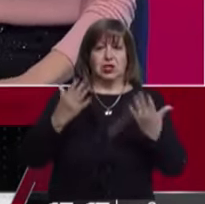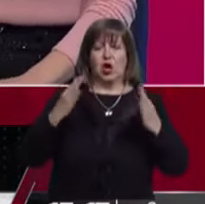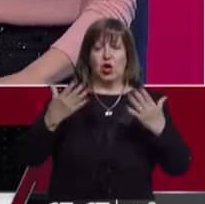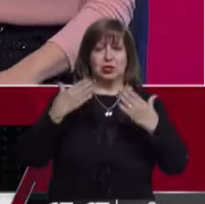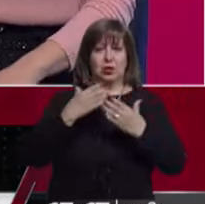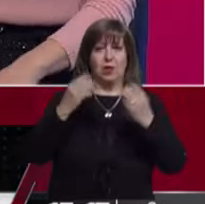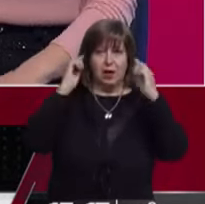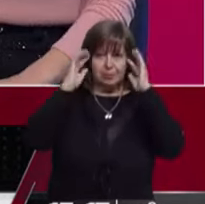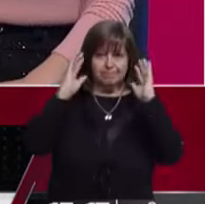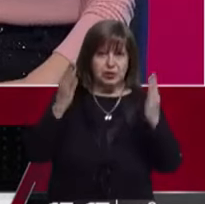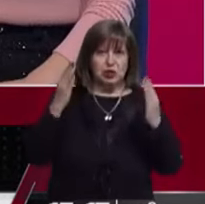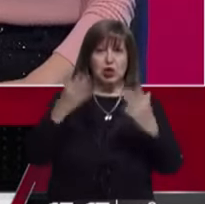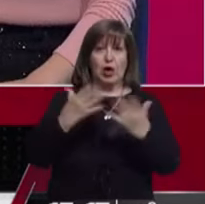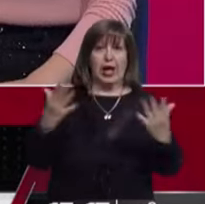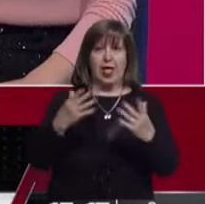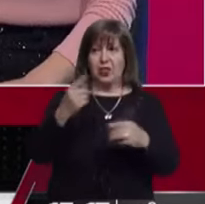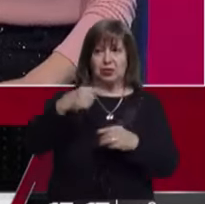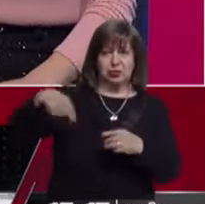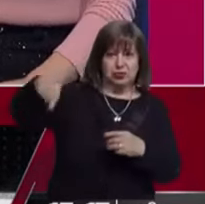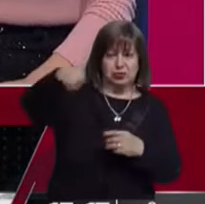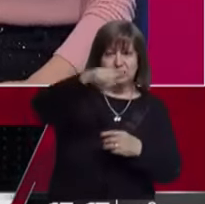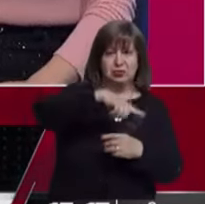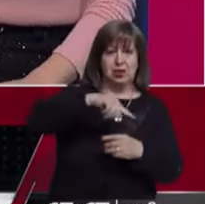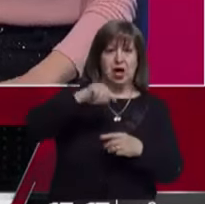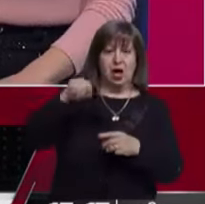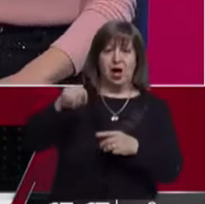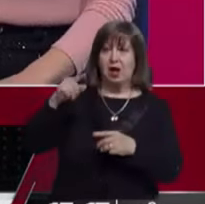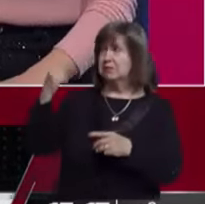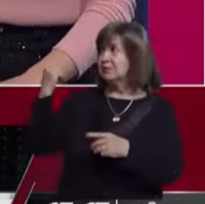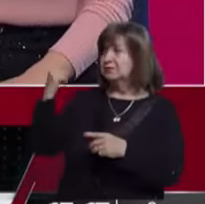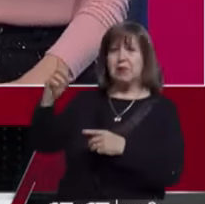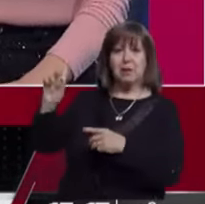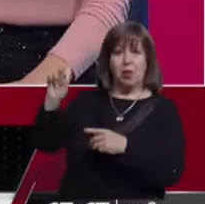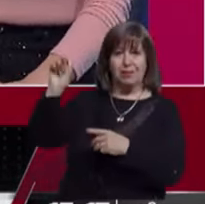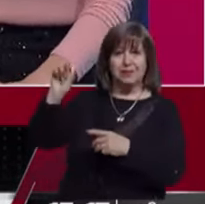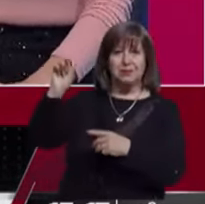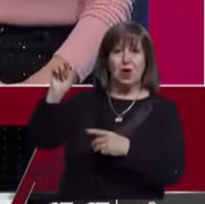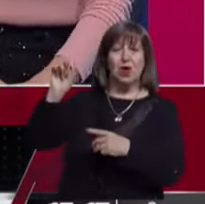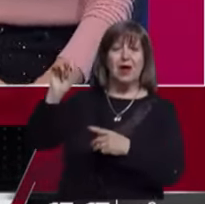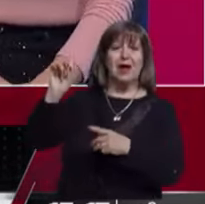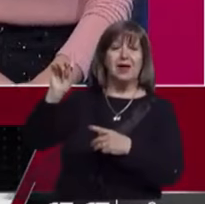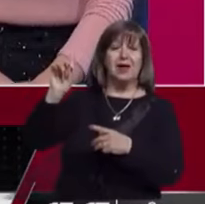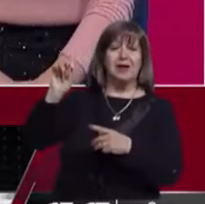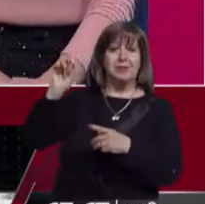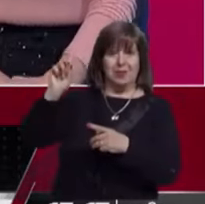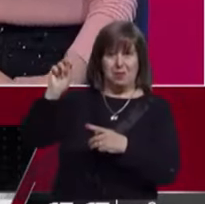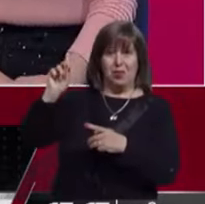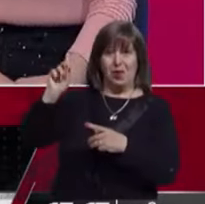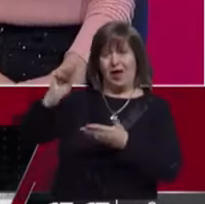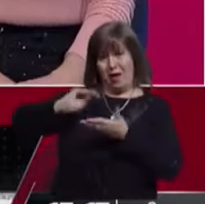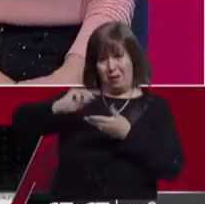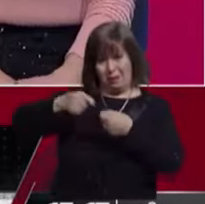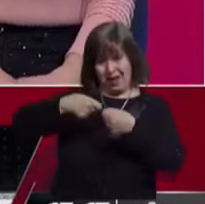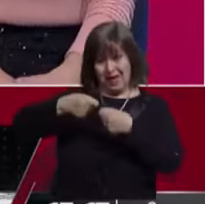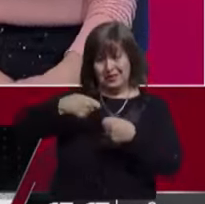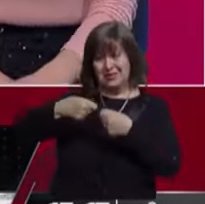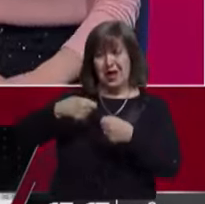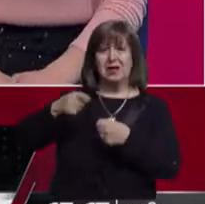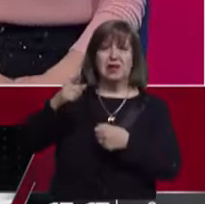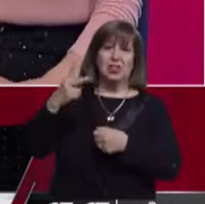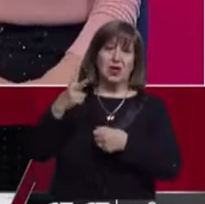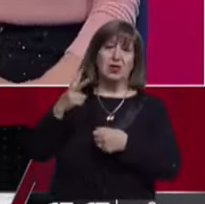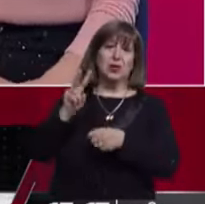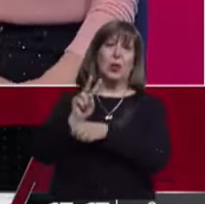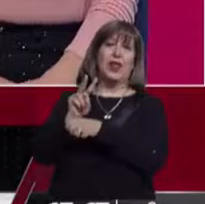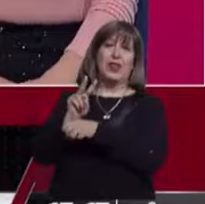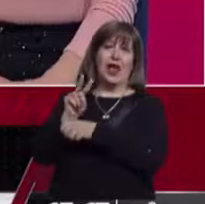casi en absoluta soledad esta empresa, excepto las dos personas con las que pudimos hablar, porque, bueno, claro, como